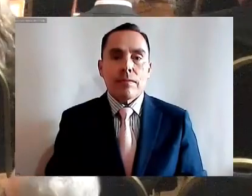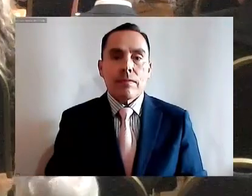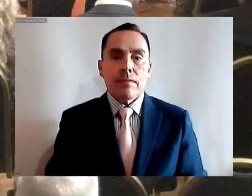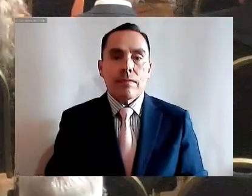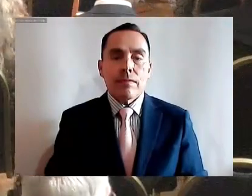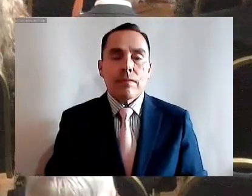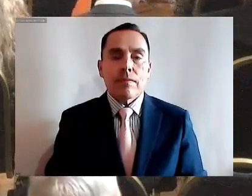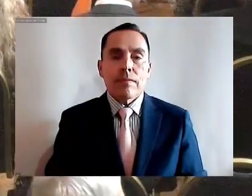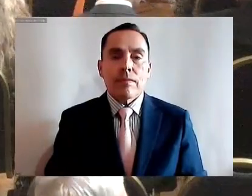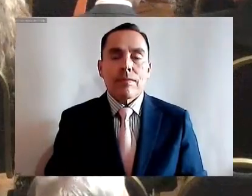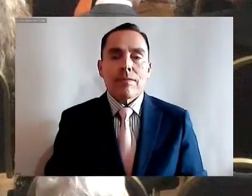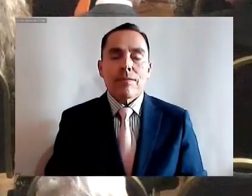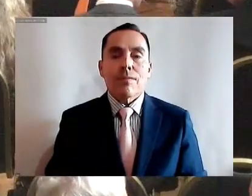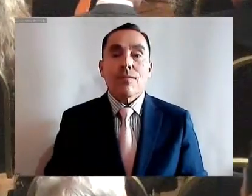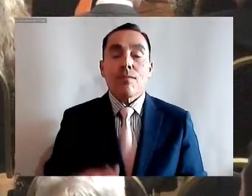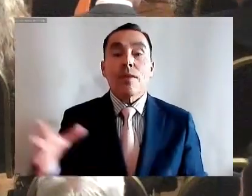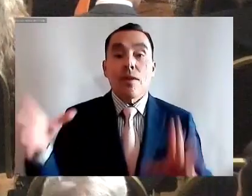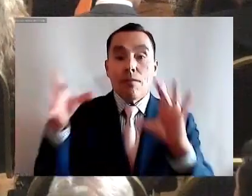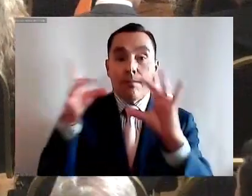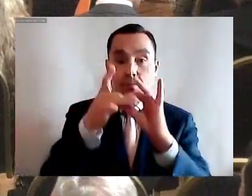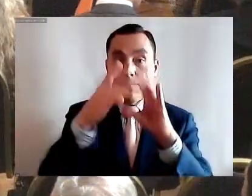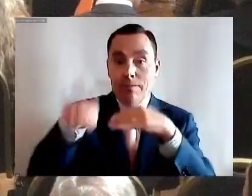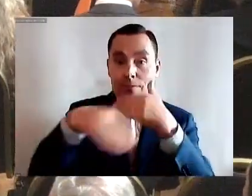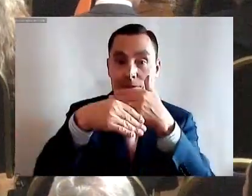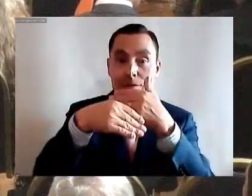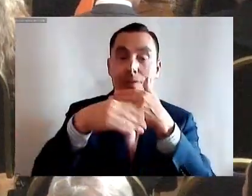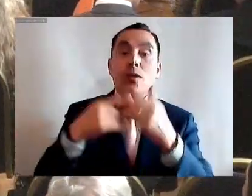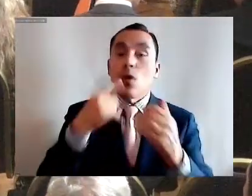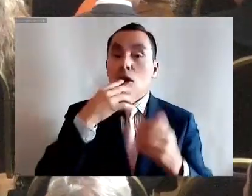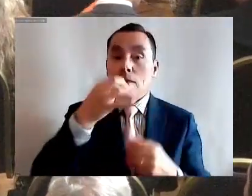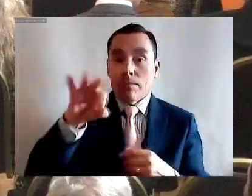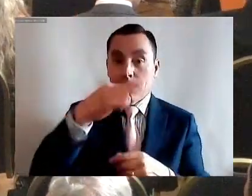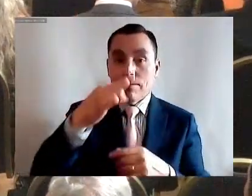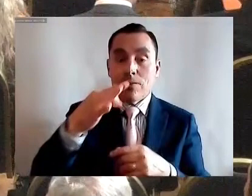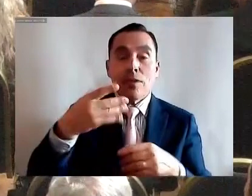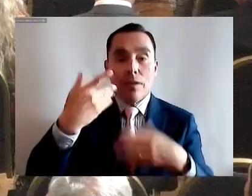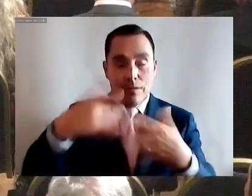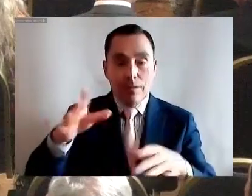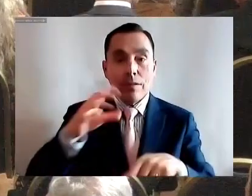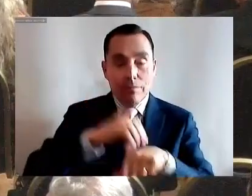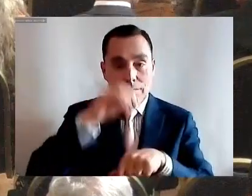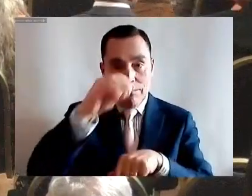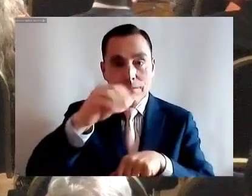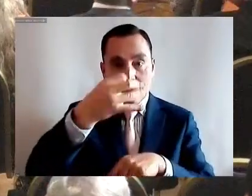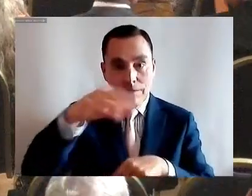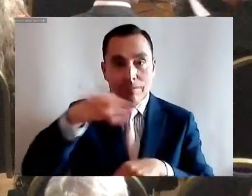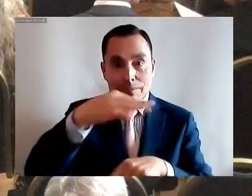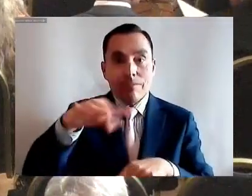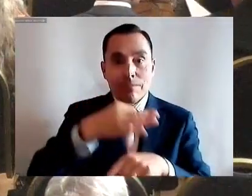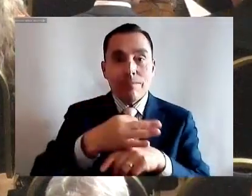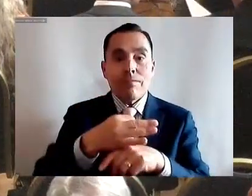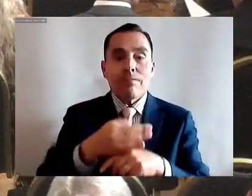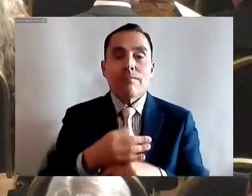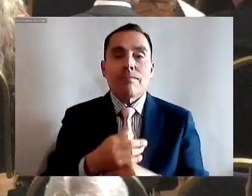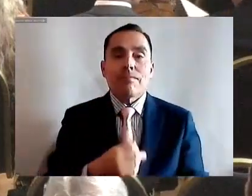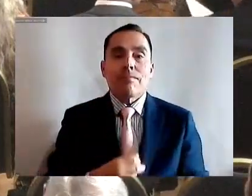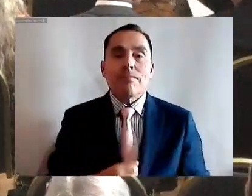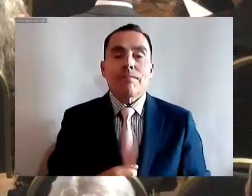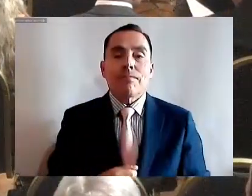Me adhiero a los vocativos recién enunciados por la maestra ceremonia.